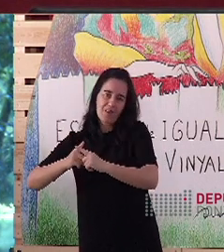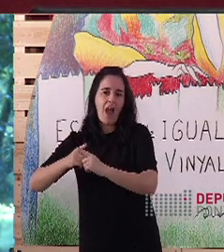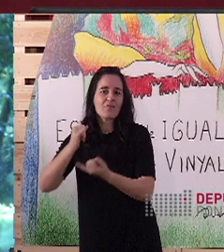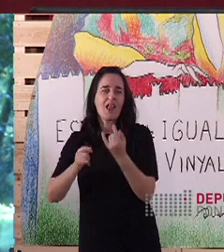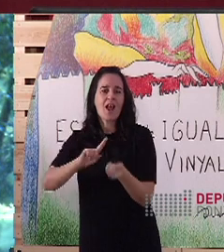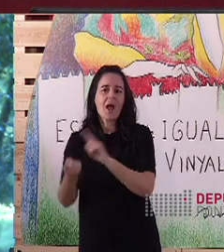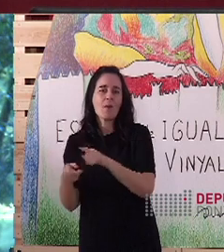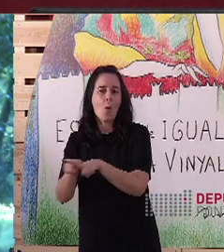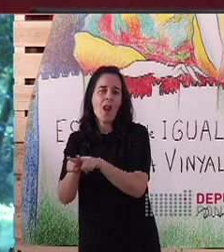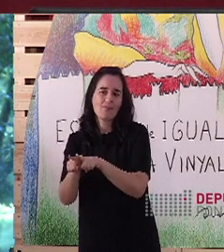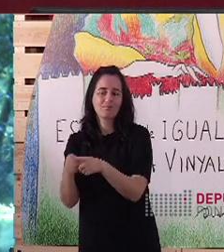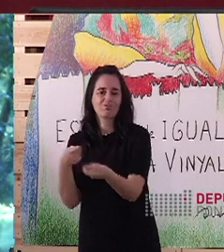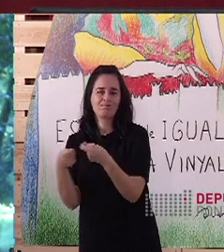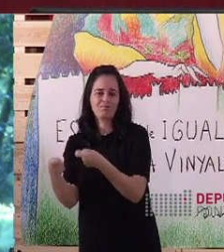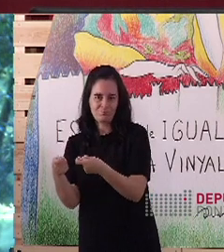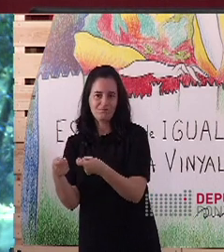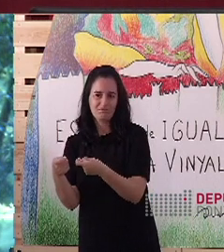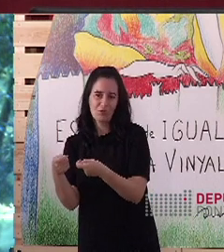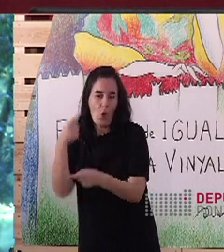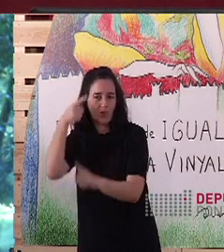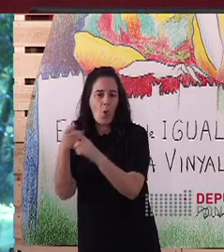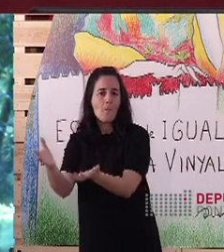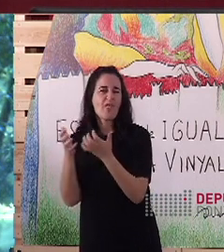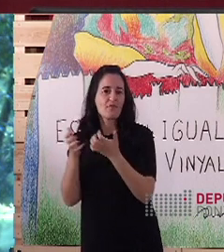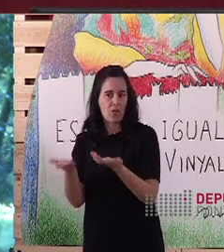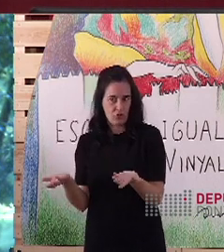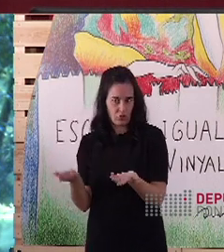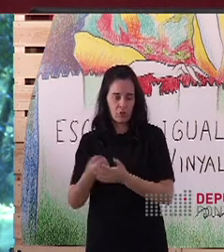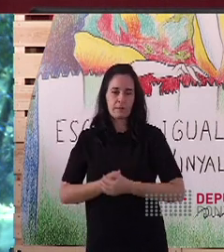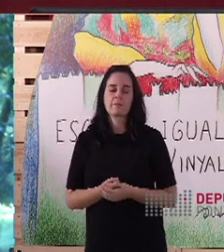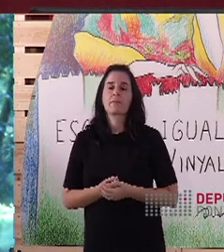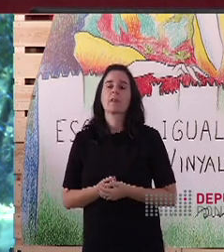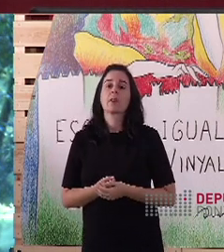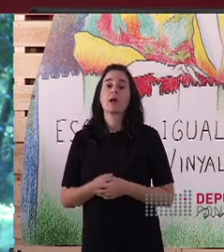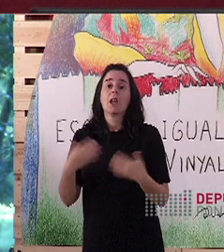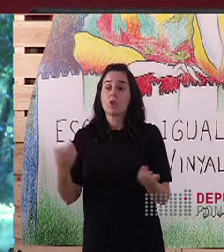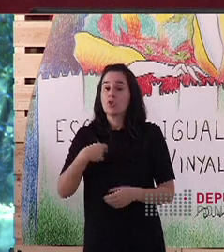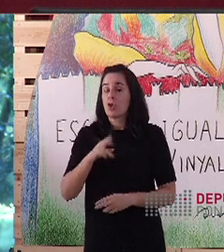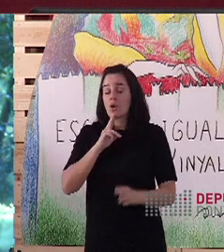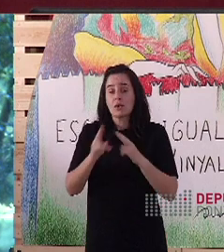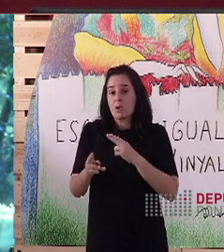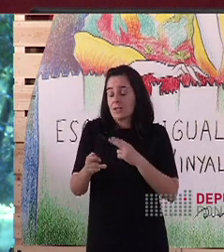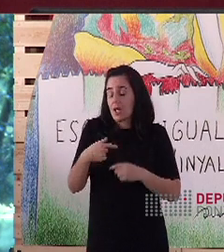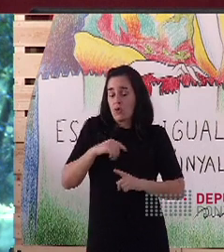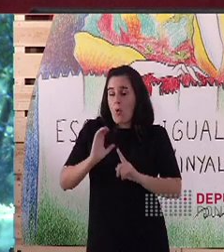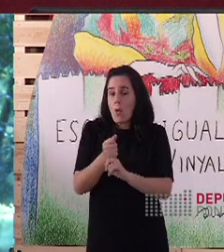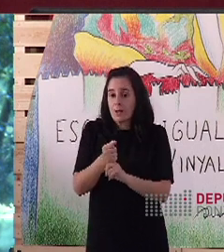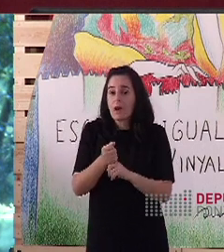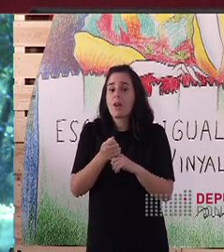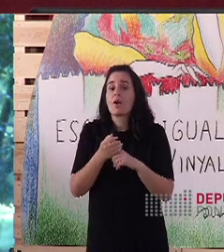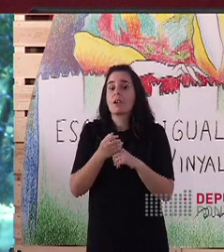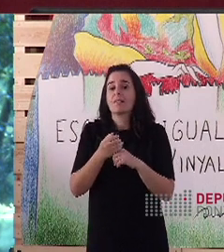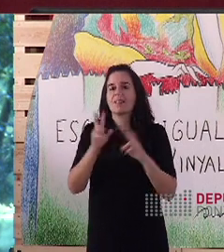grandes beneficios. De modo que la primera respuesta que yo encontré a este crecimiento desaforado de